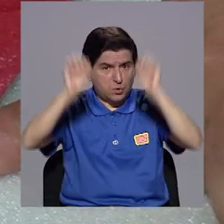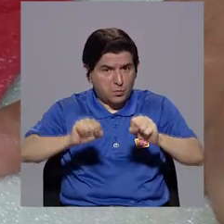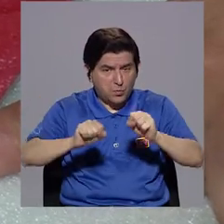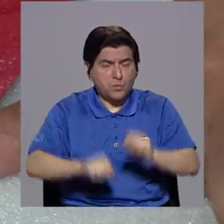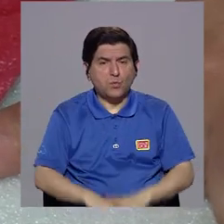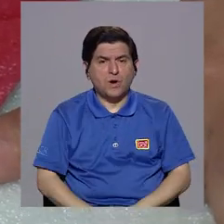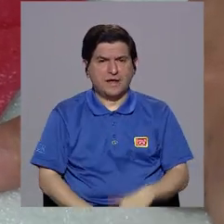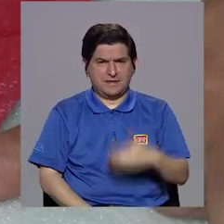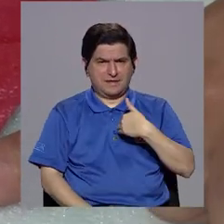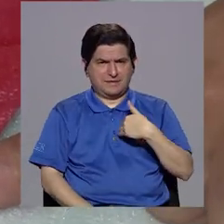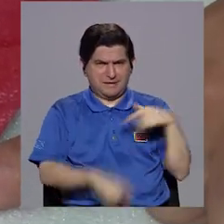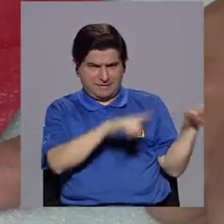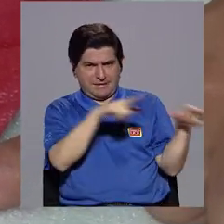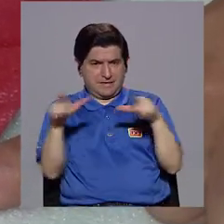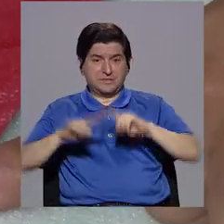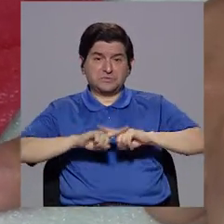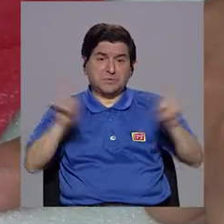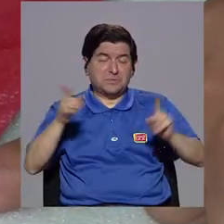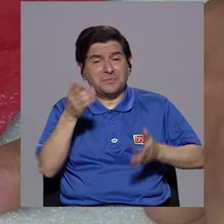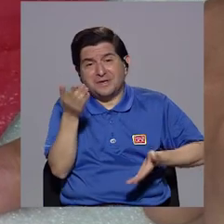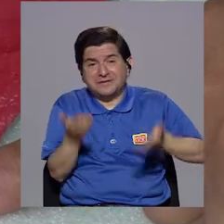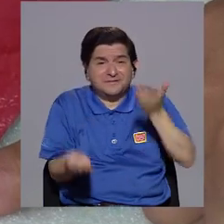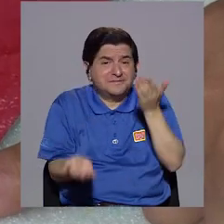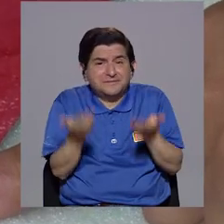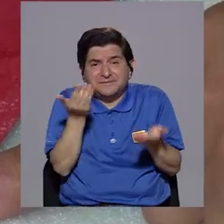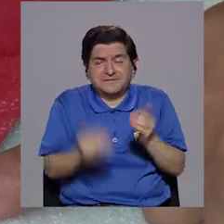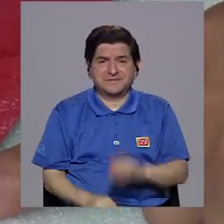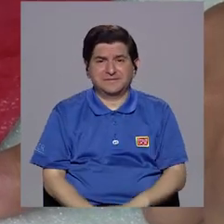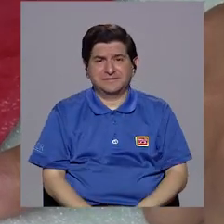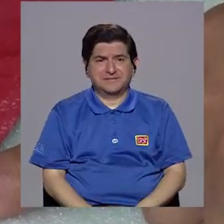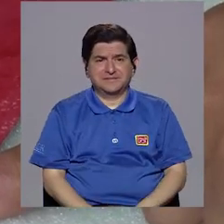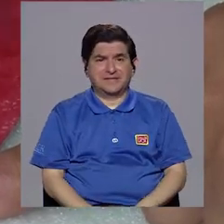ustedes lo disponen. Claro. Pero si tal vez